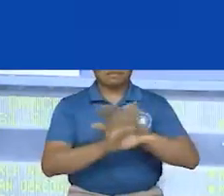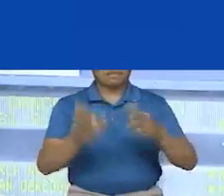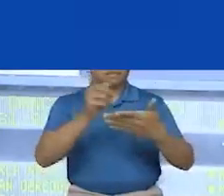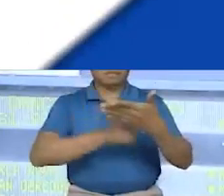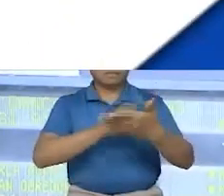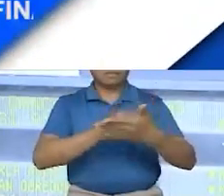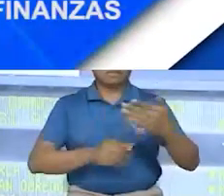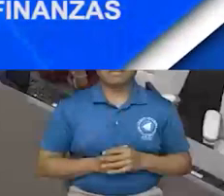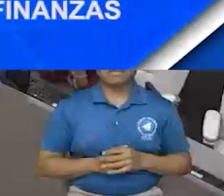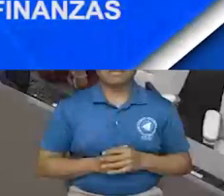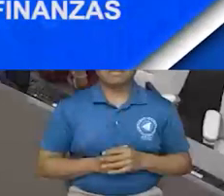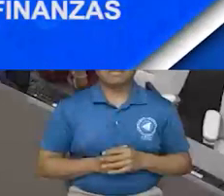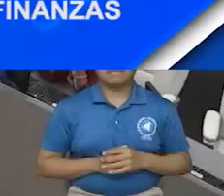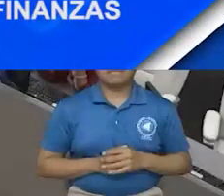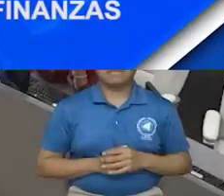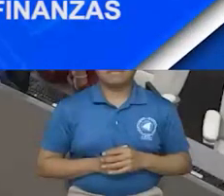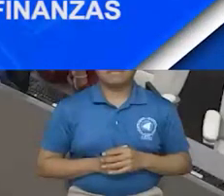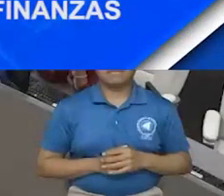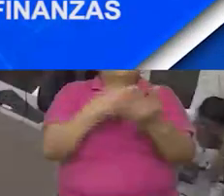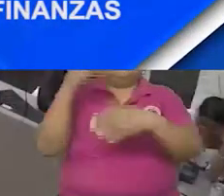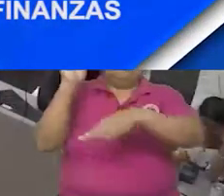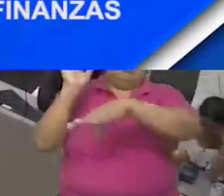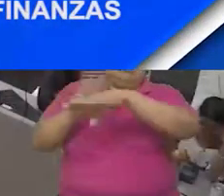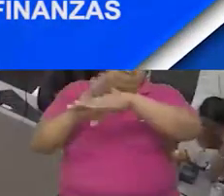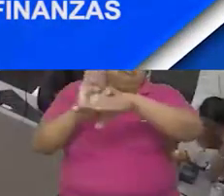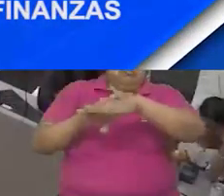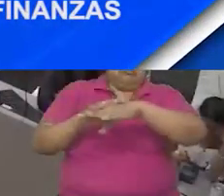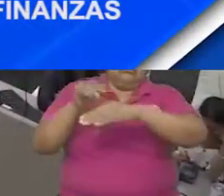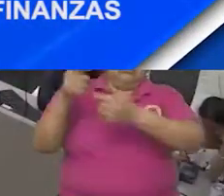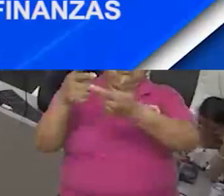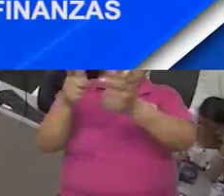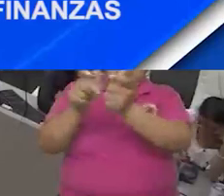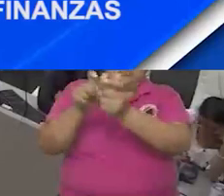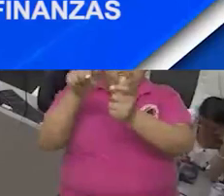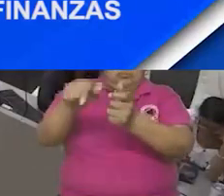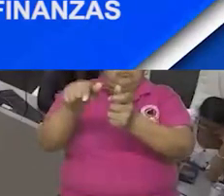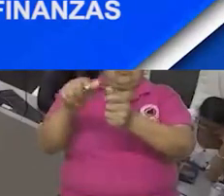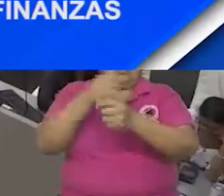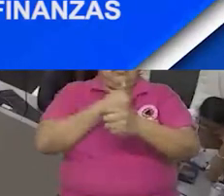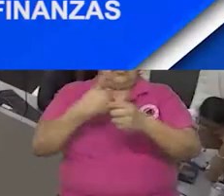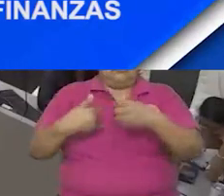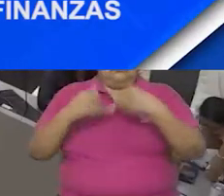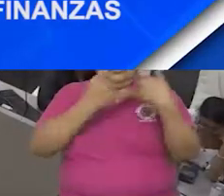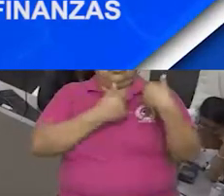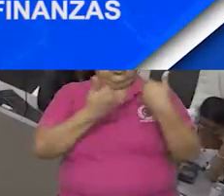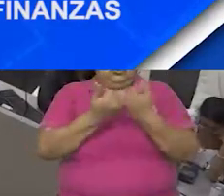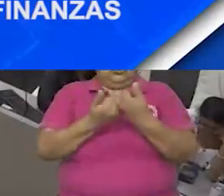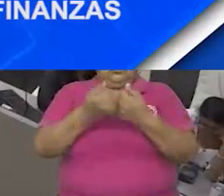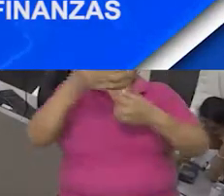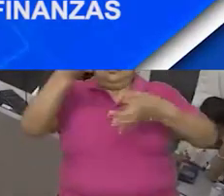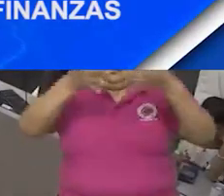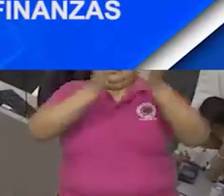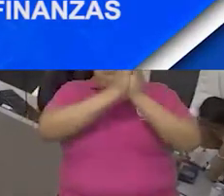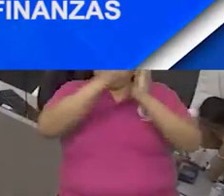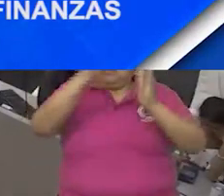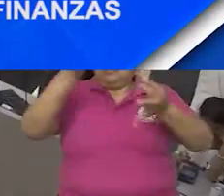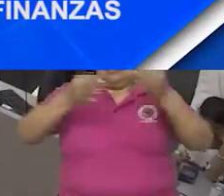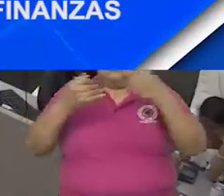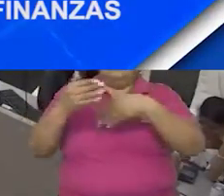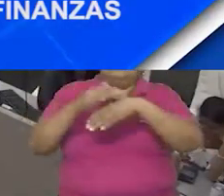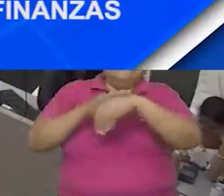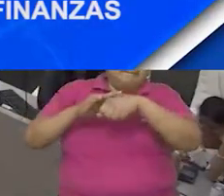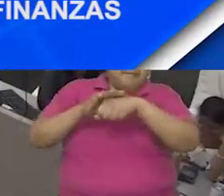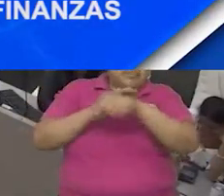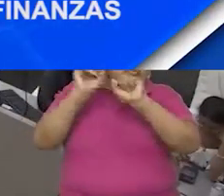Con mayoría de votos en la Asamblea Nacional se aprobó por segunda ocasión la ley de actualización del digesto jurídico